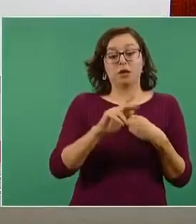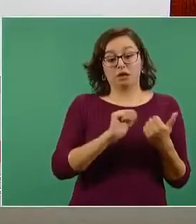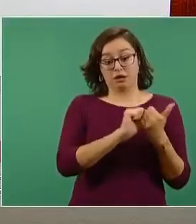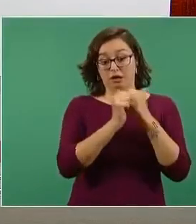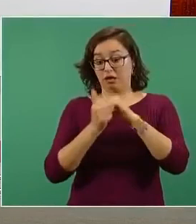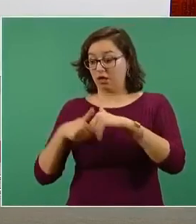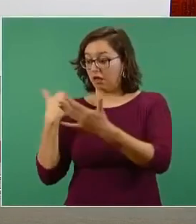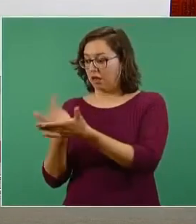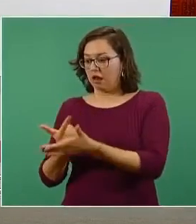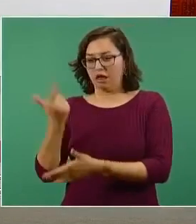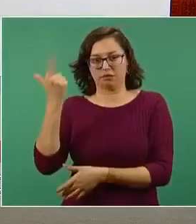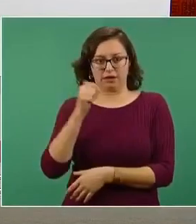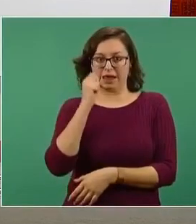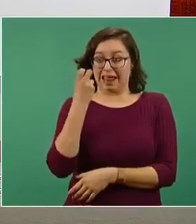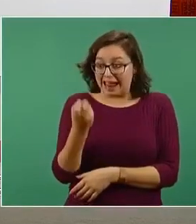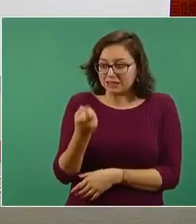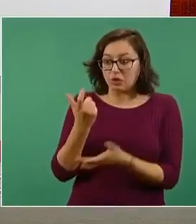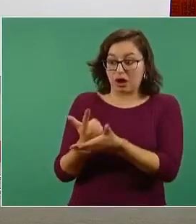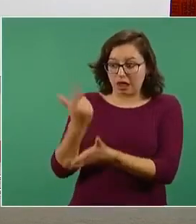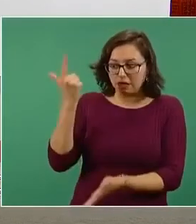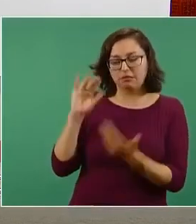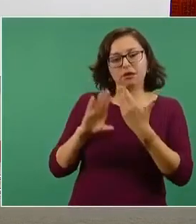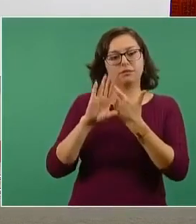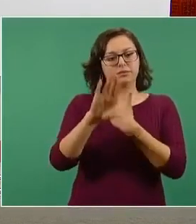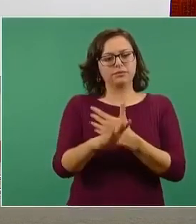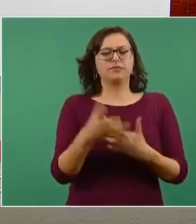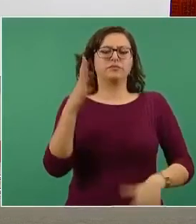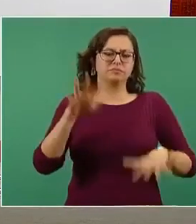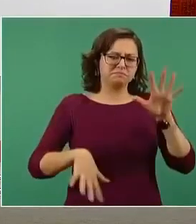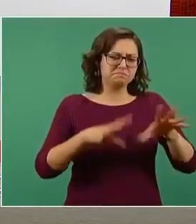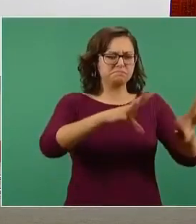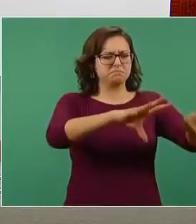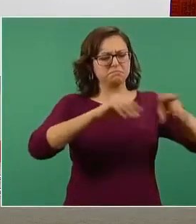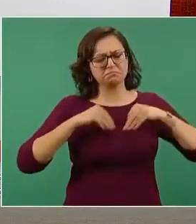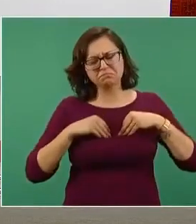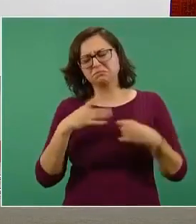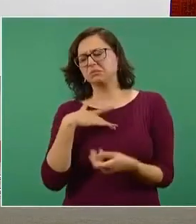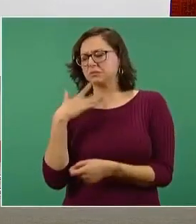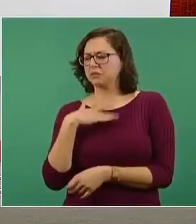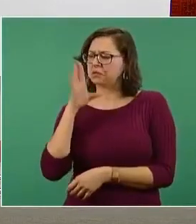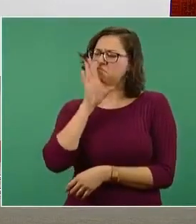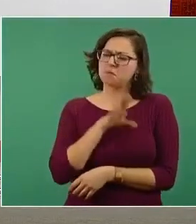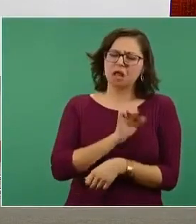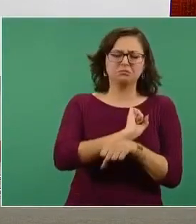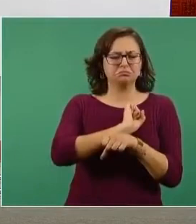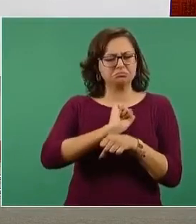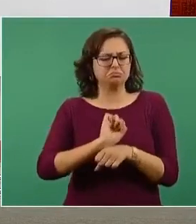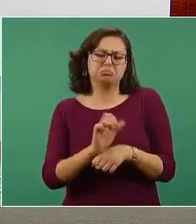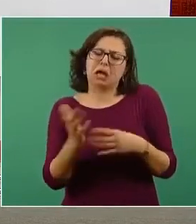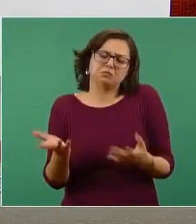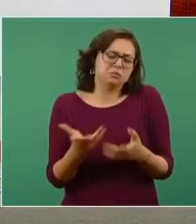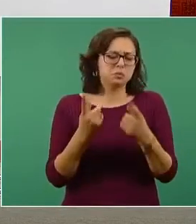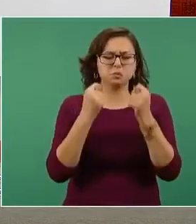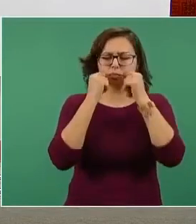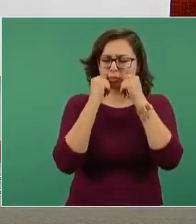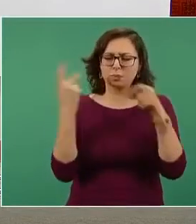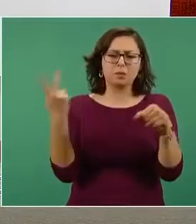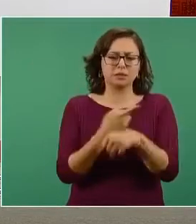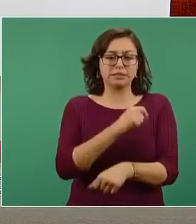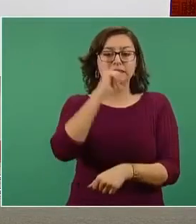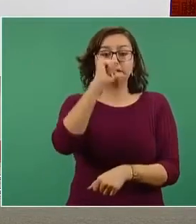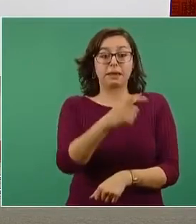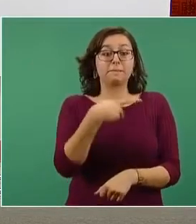lo mejor puede enfermar, desarrollar algunos síntomas leves, pero que no enferme gravemente y por lo tanto no